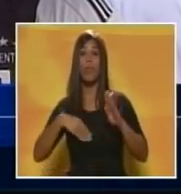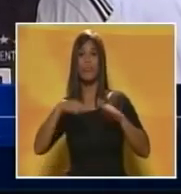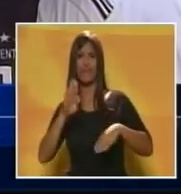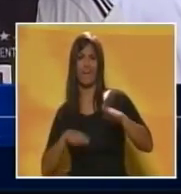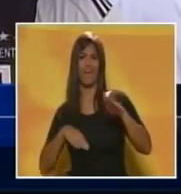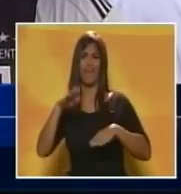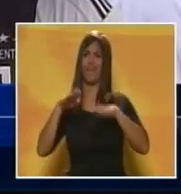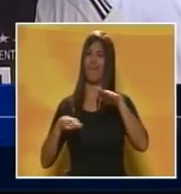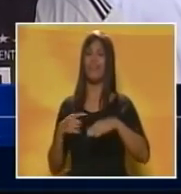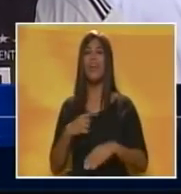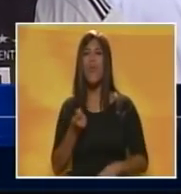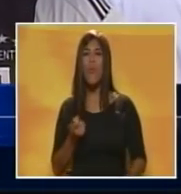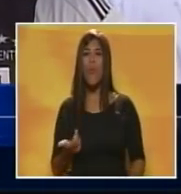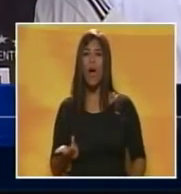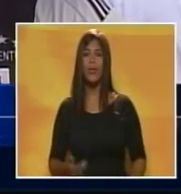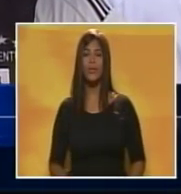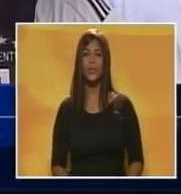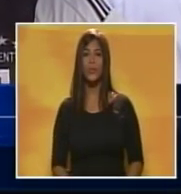precio.